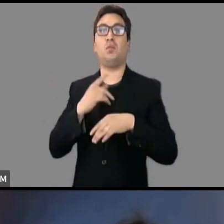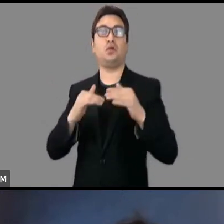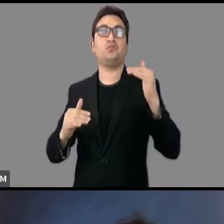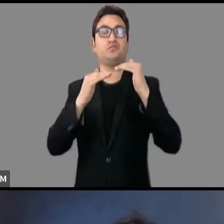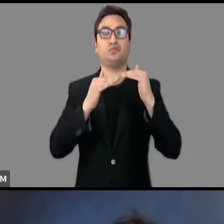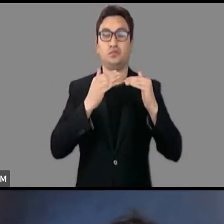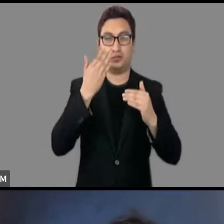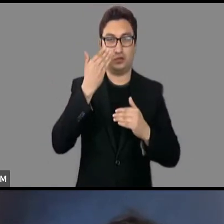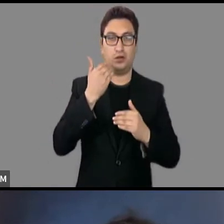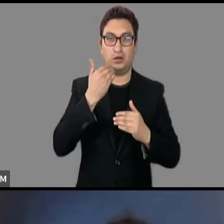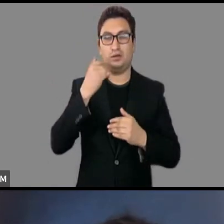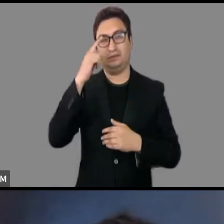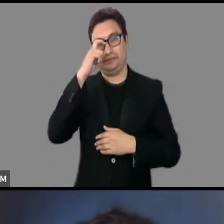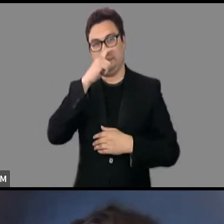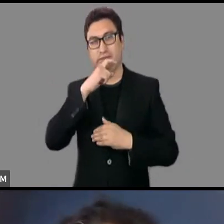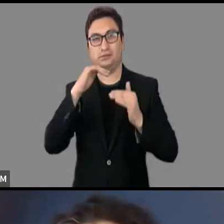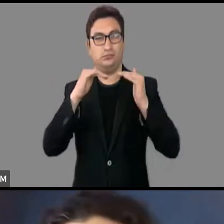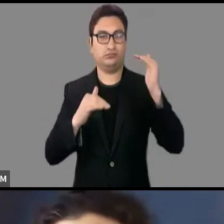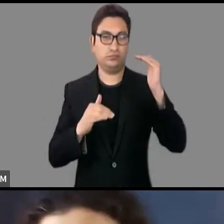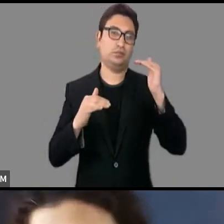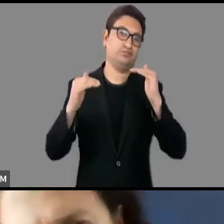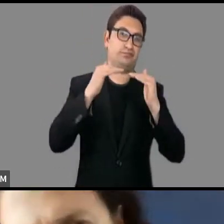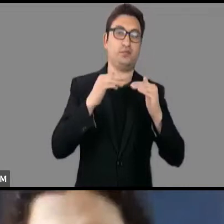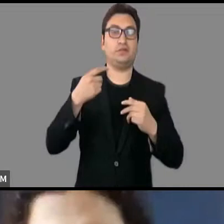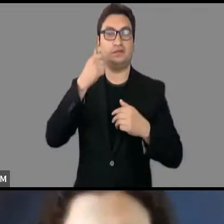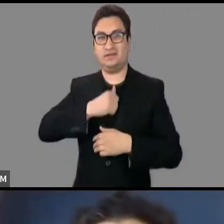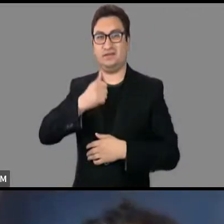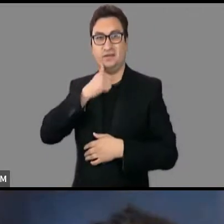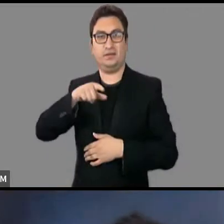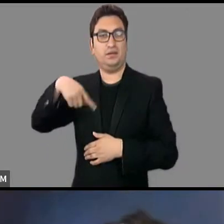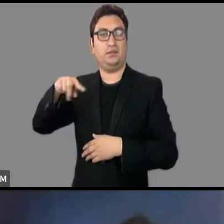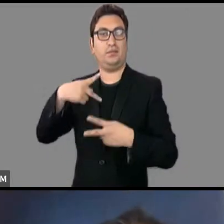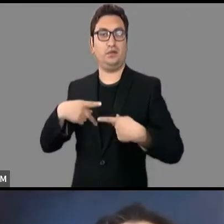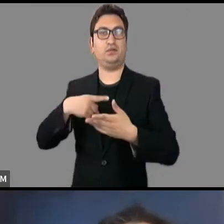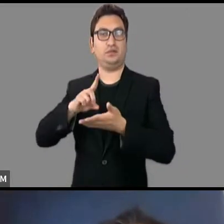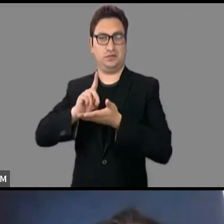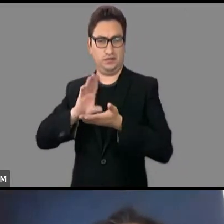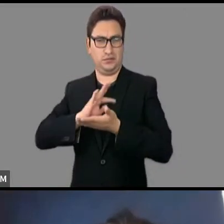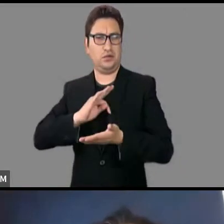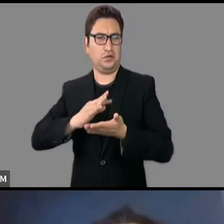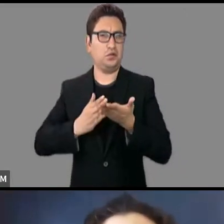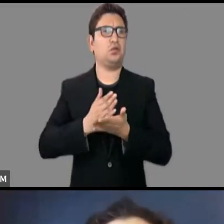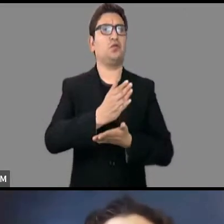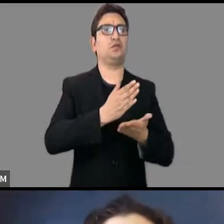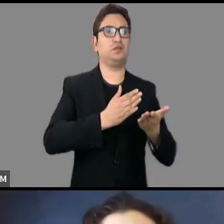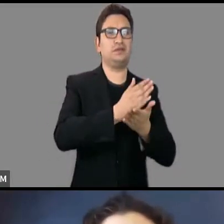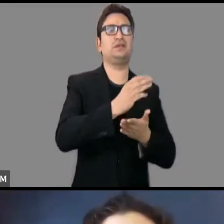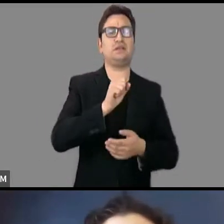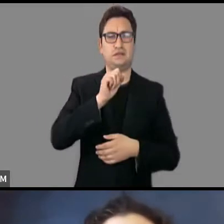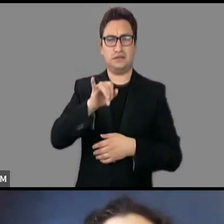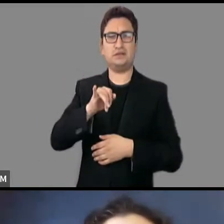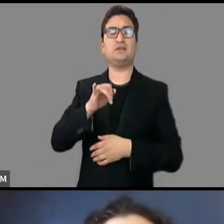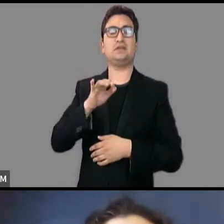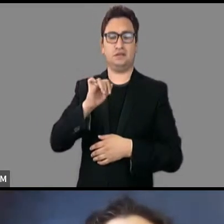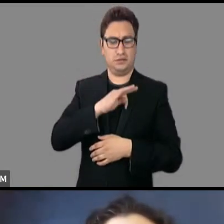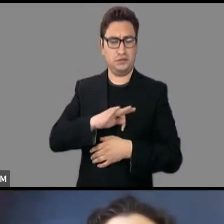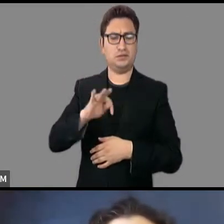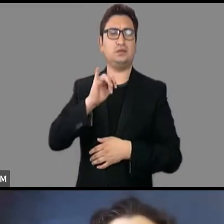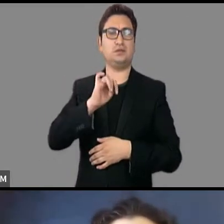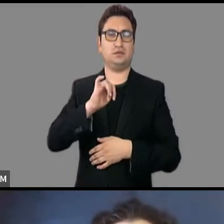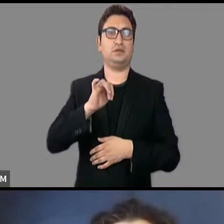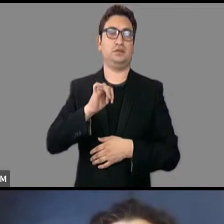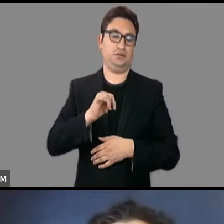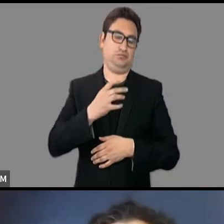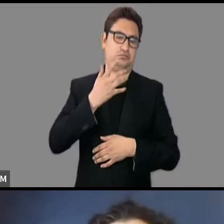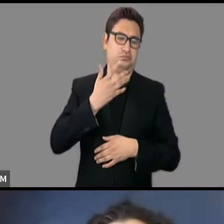Entonces, siempre una persona con discapacidad ha podido acceder a una corte, nunca se le ha negado esa posibilidad en el sentido formal.